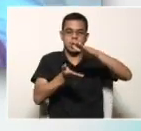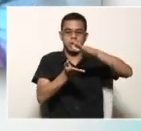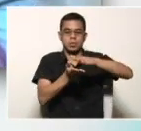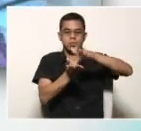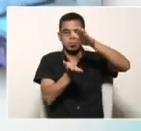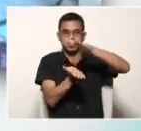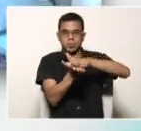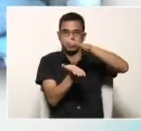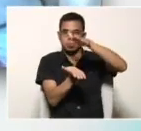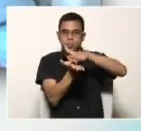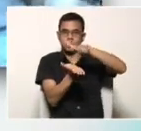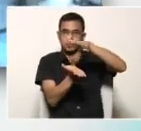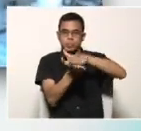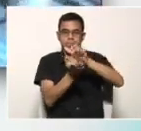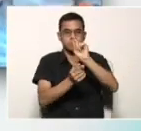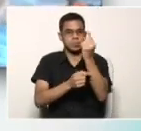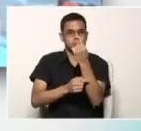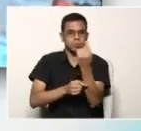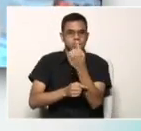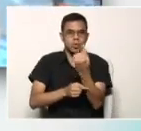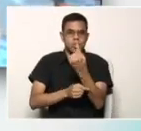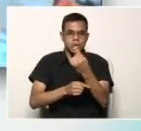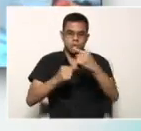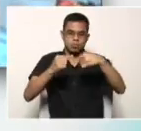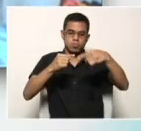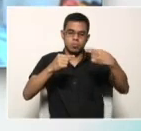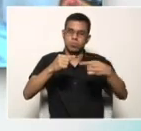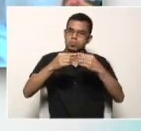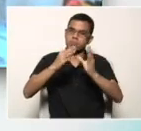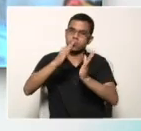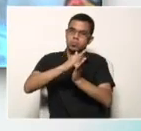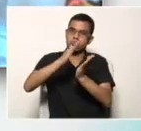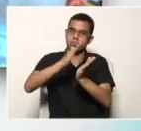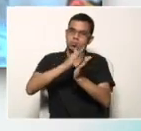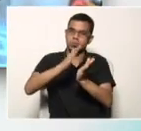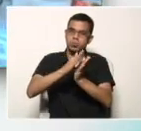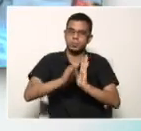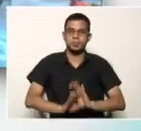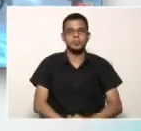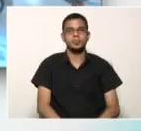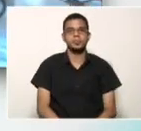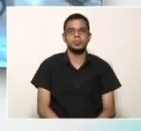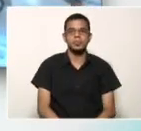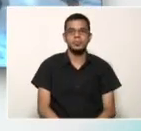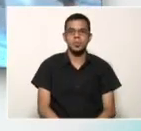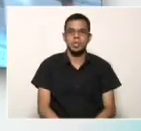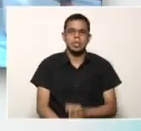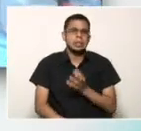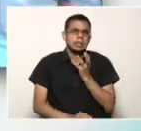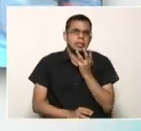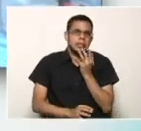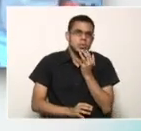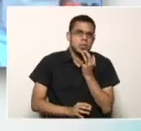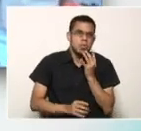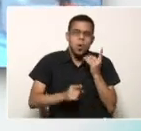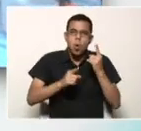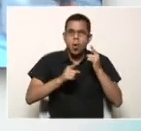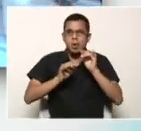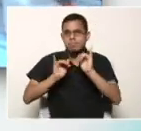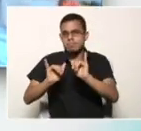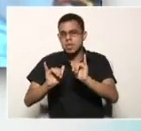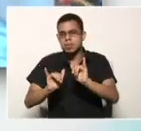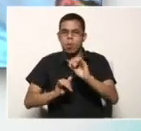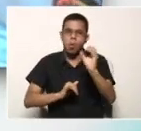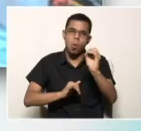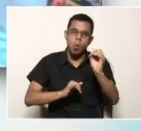el efecto de vaivén, el efecto de cierre y de apertura. Si este equipo u otro equipo que estemos desarmando en estas próximas